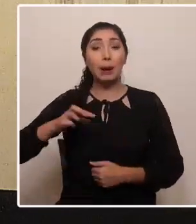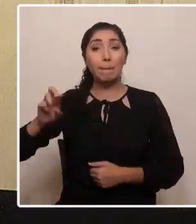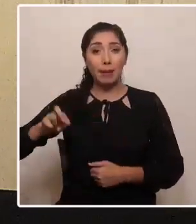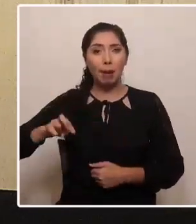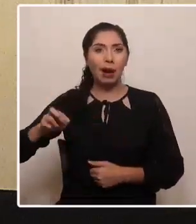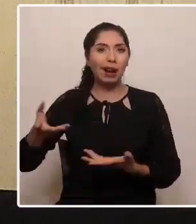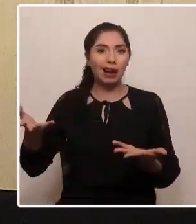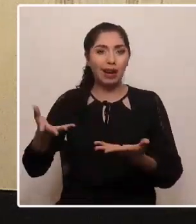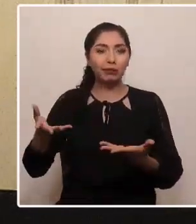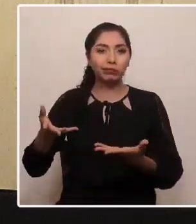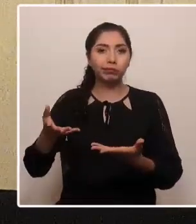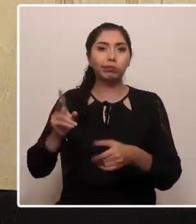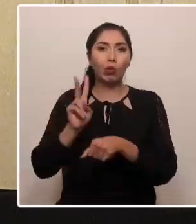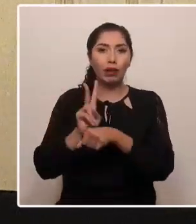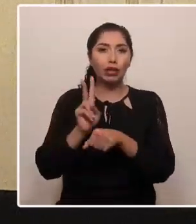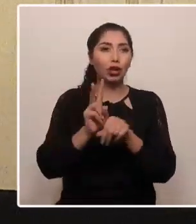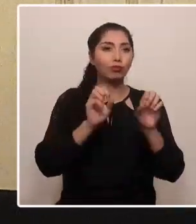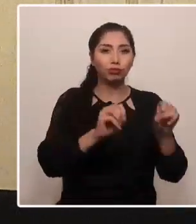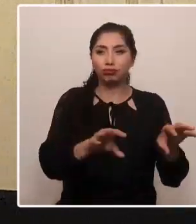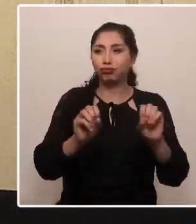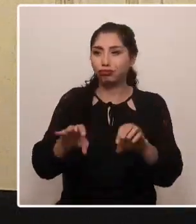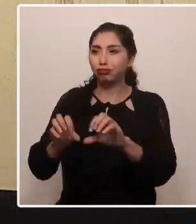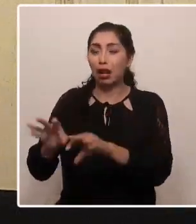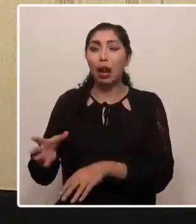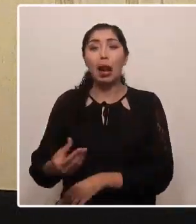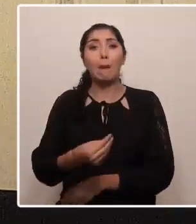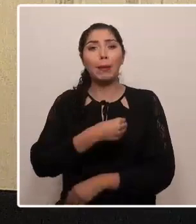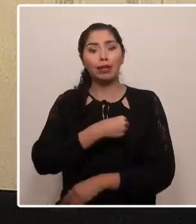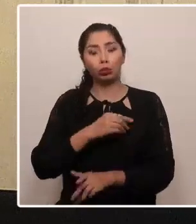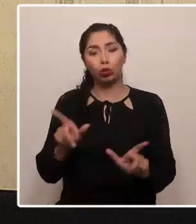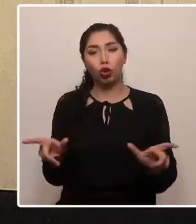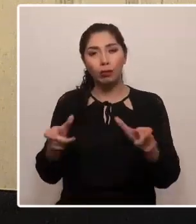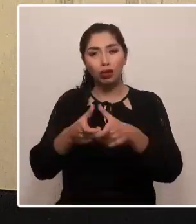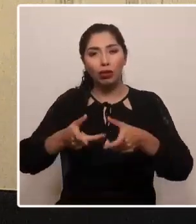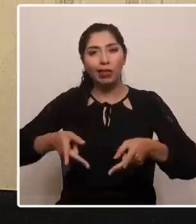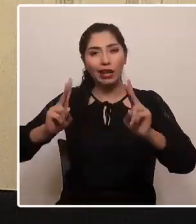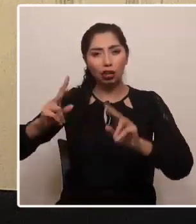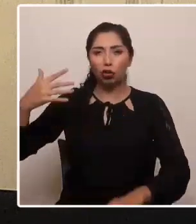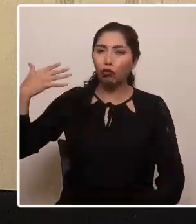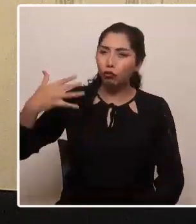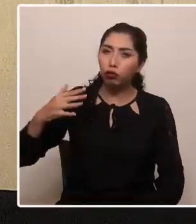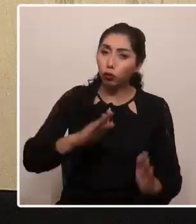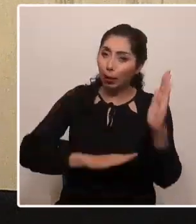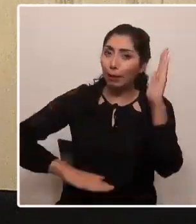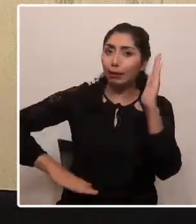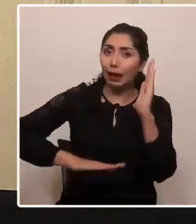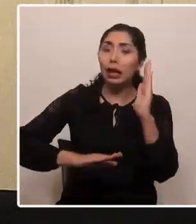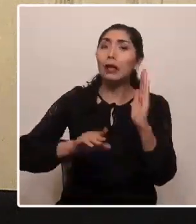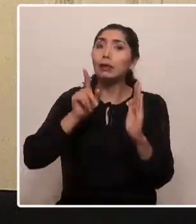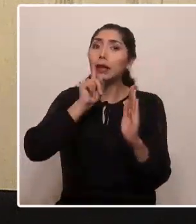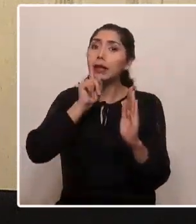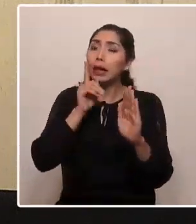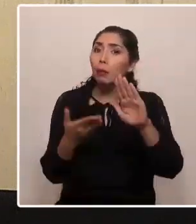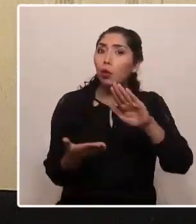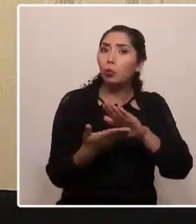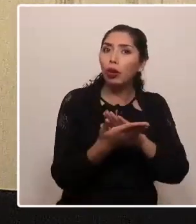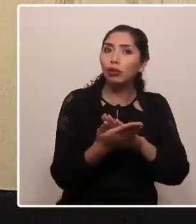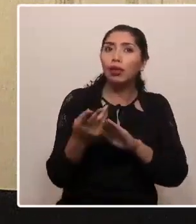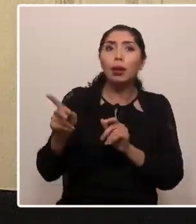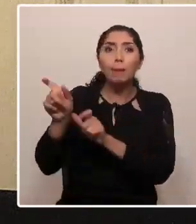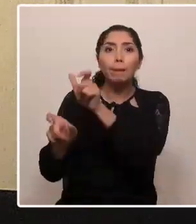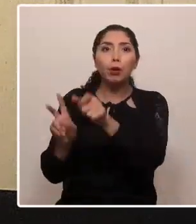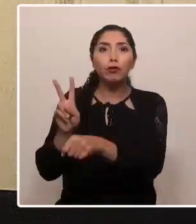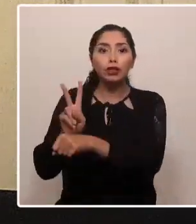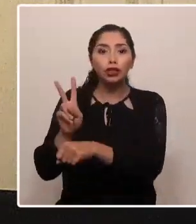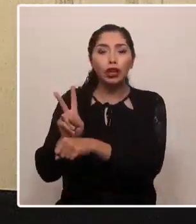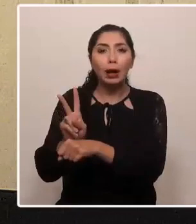formar. Lamento que la Comisión de Derechos Fundamentales, con indicaciones de profesores, suprimieran el derecho a la educación